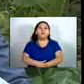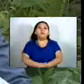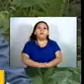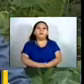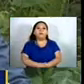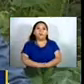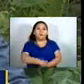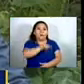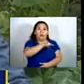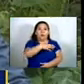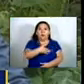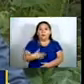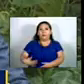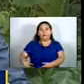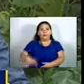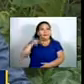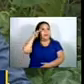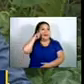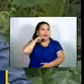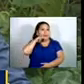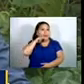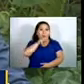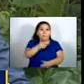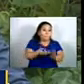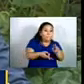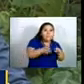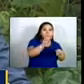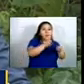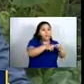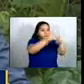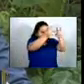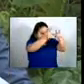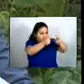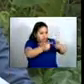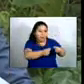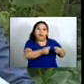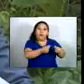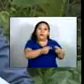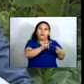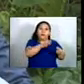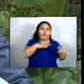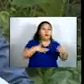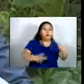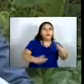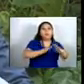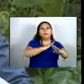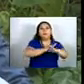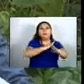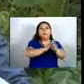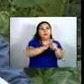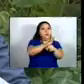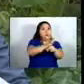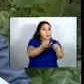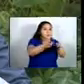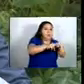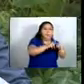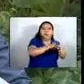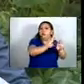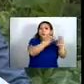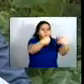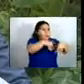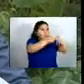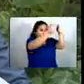Ejecutivo no está utilizando fondos adicionales o fondos especiales para contener la pandemia, estamos utilizando el presupuesto